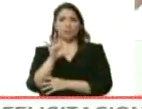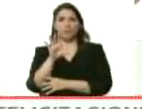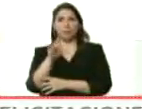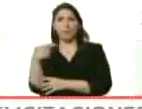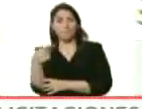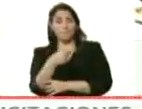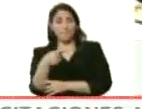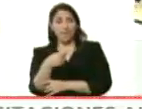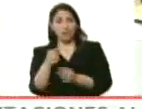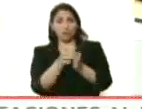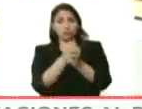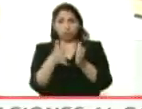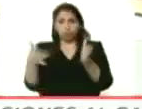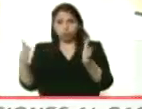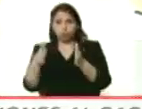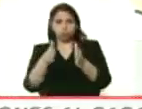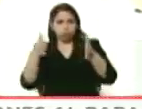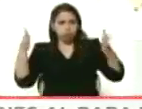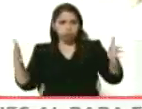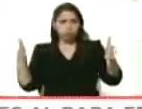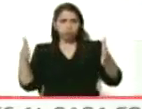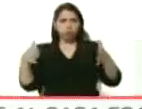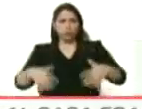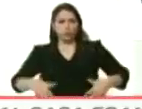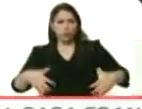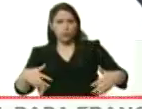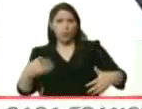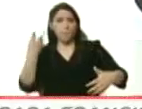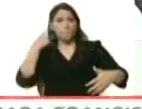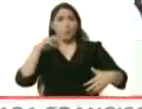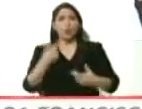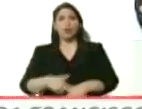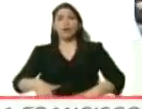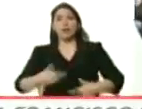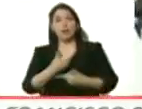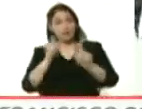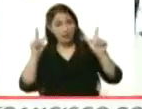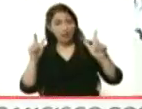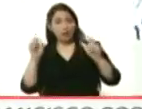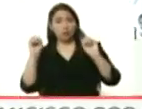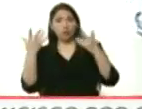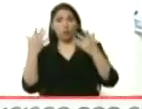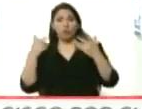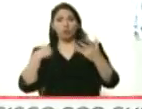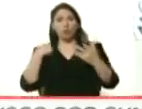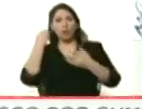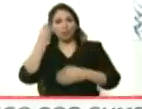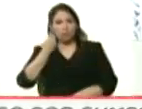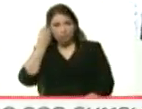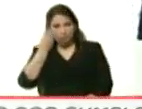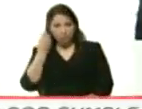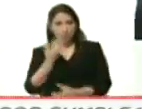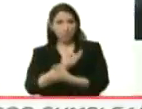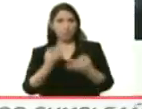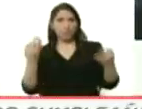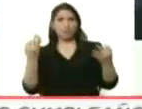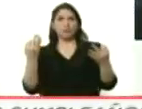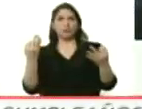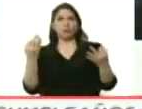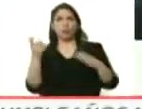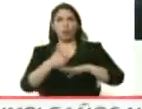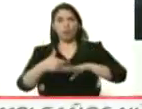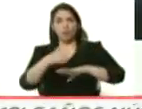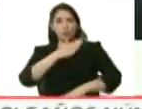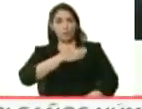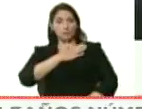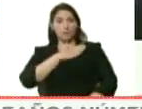su extensión y riqueza que por su libertad y gloria. Aunque aspiro a la perfección del gobierno de mi patria,